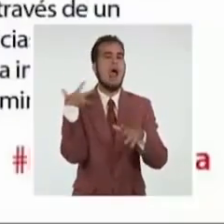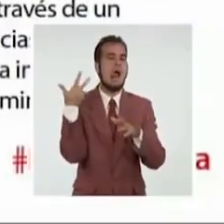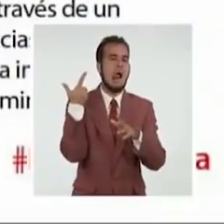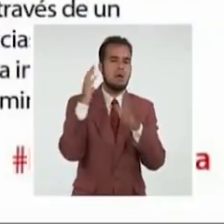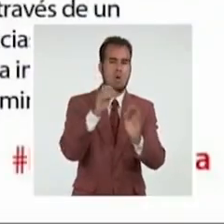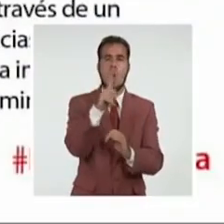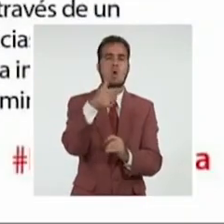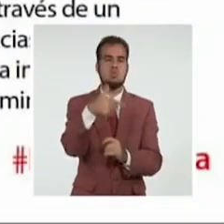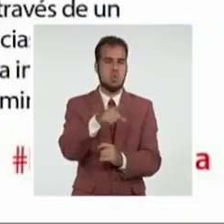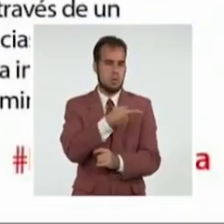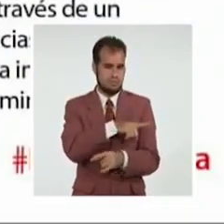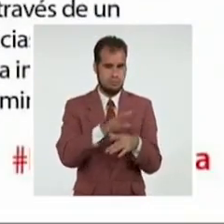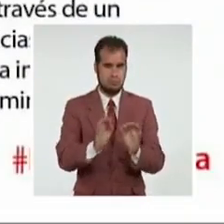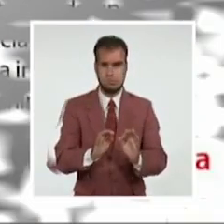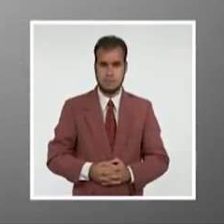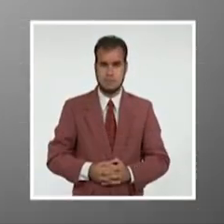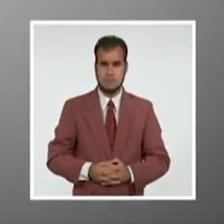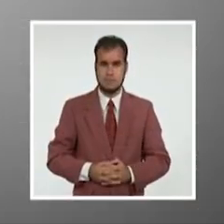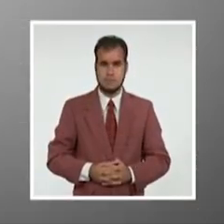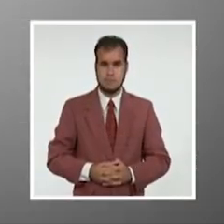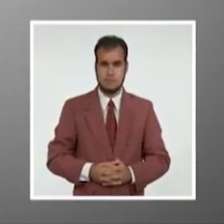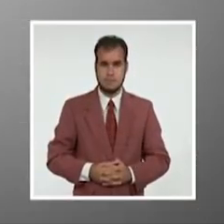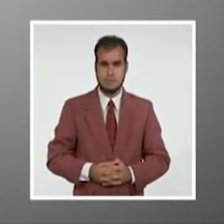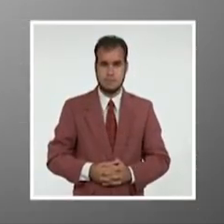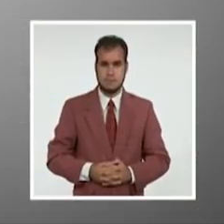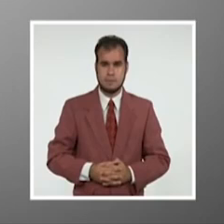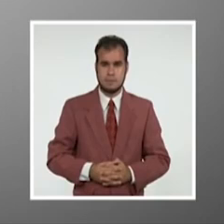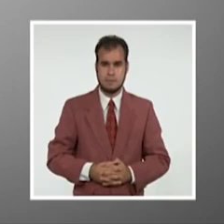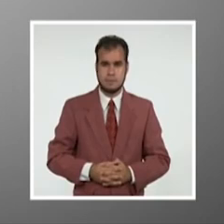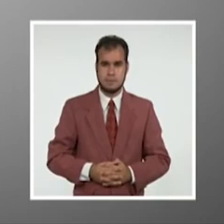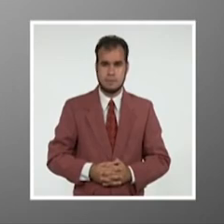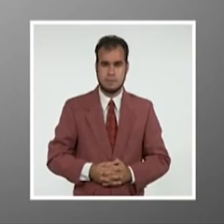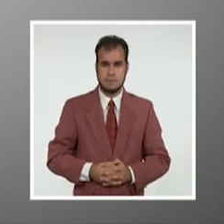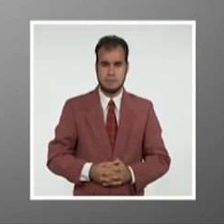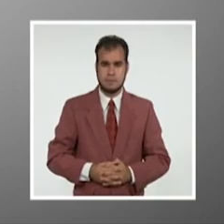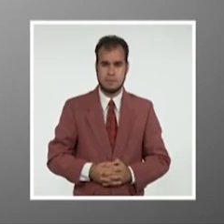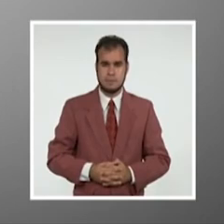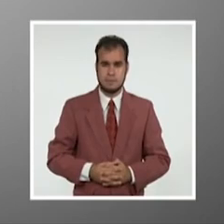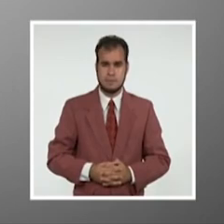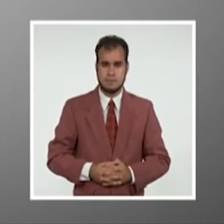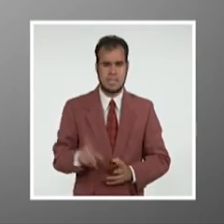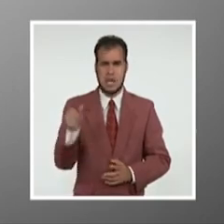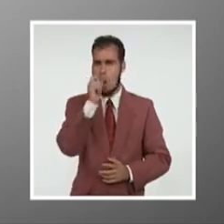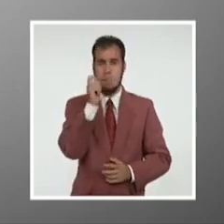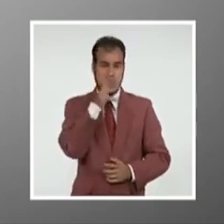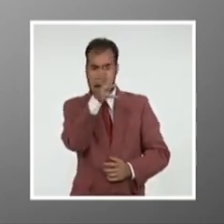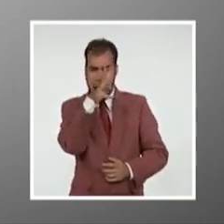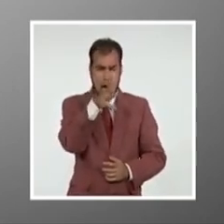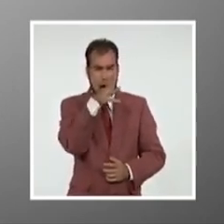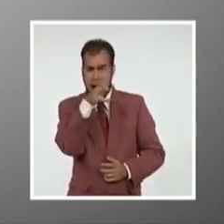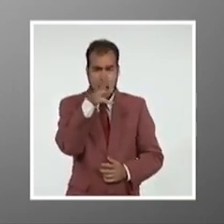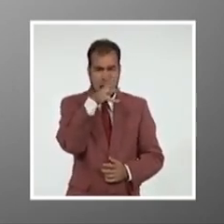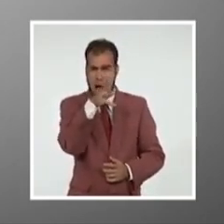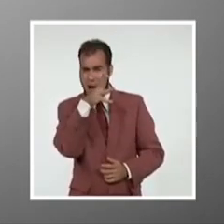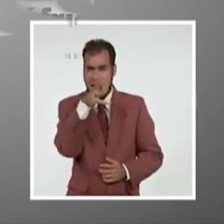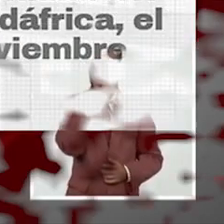de represión, se emplearon incontables fake news para convertir en imágenes de Cuba las actuaciones policiales